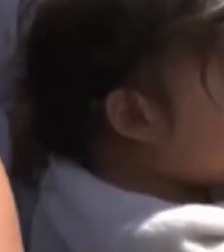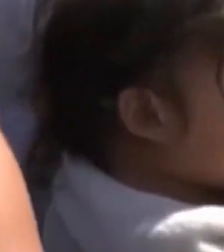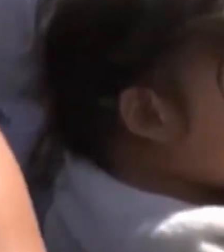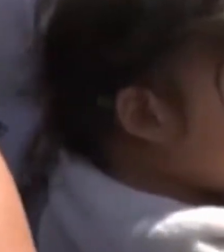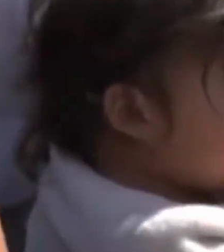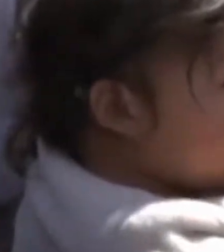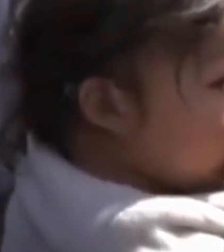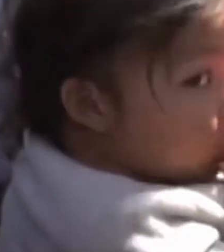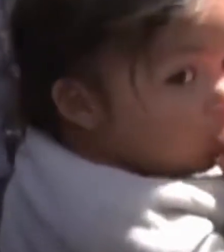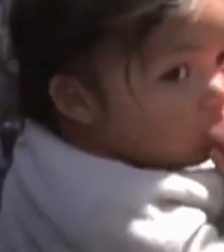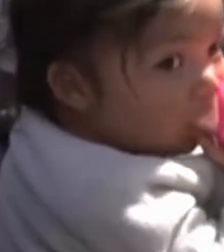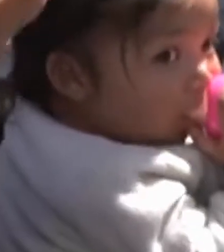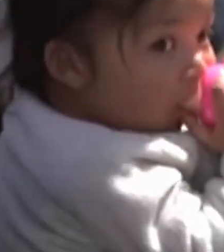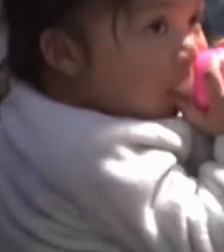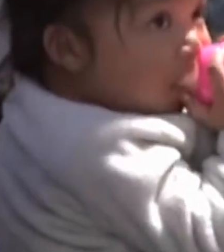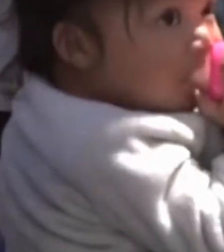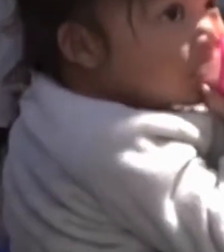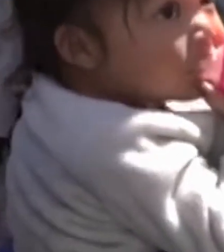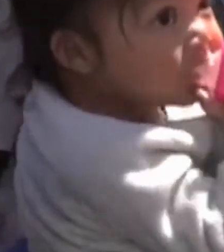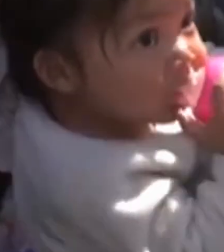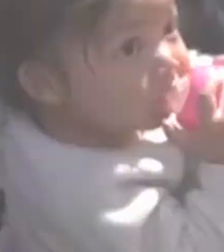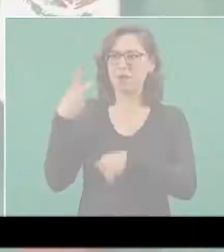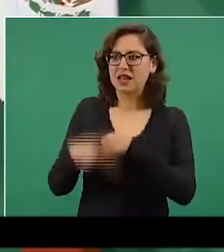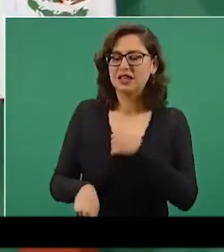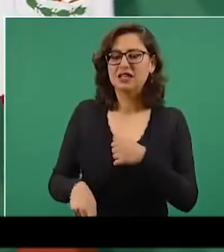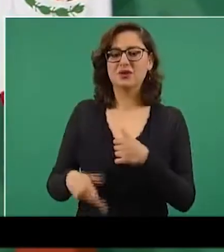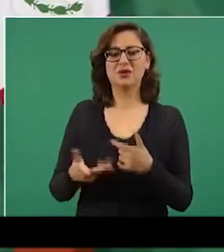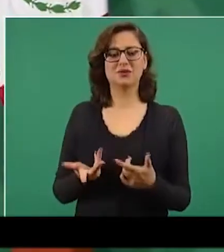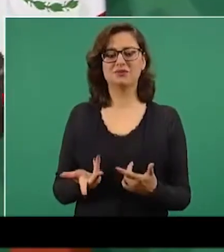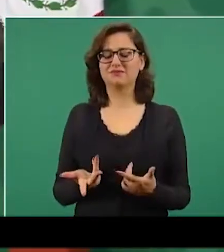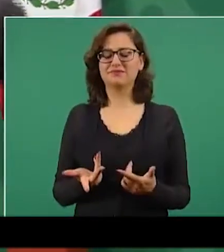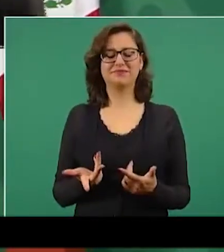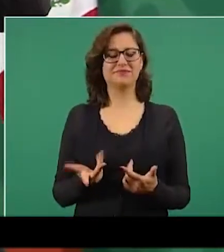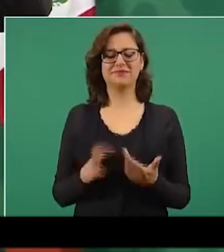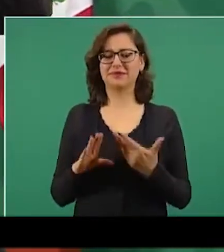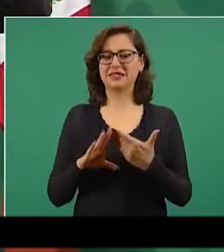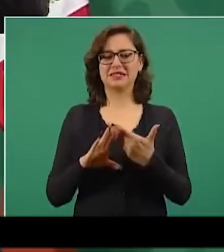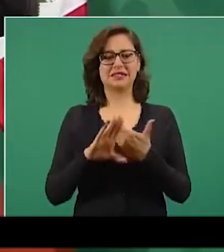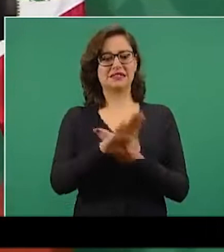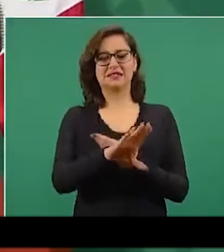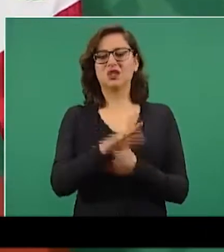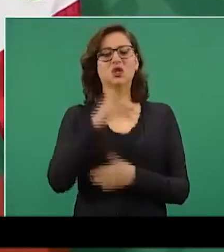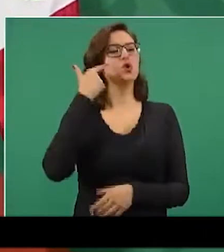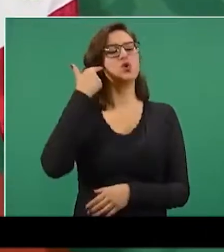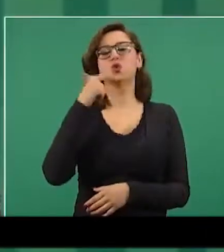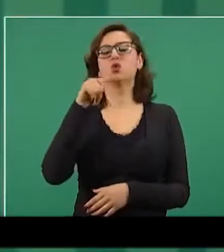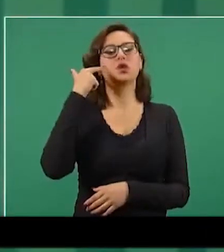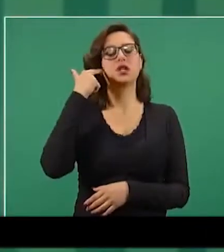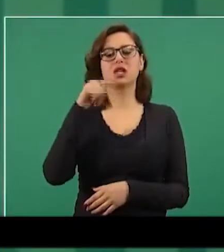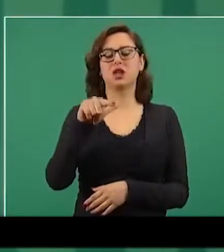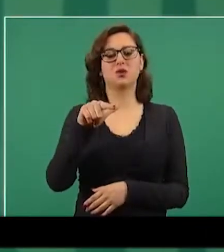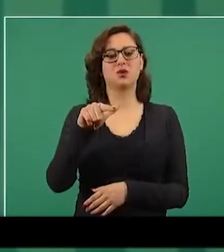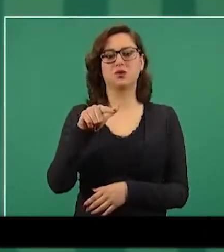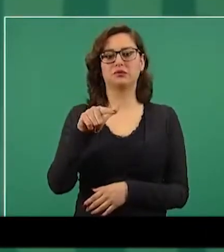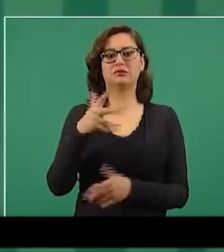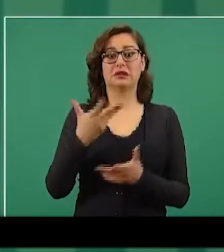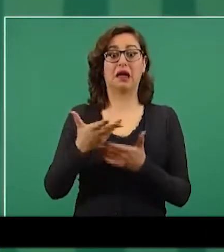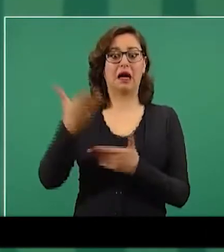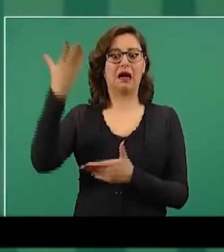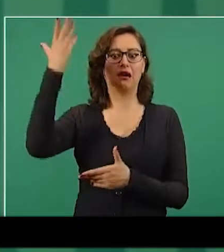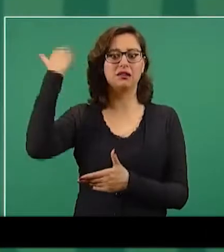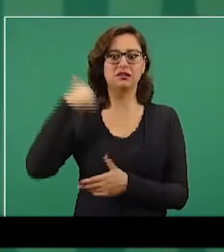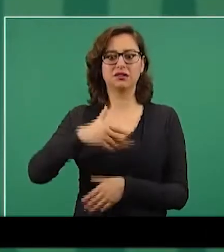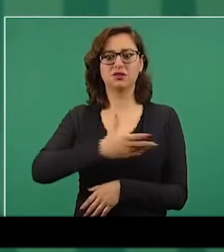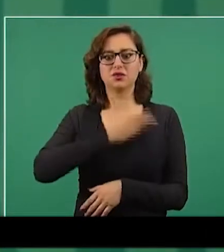adultos que ingresan a México hay un menor de edad. No queremos aquello que sucedía con frecuencia